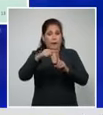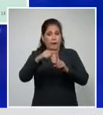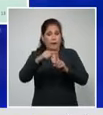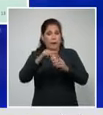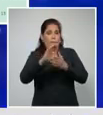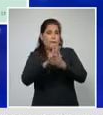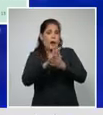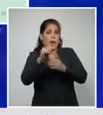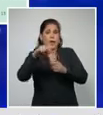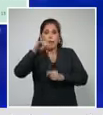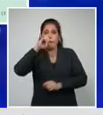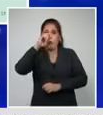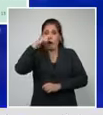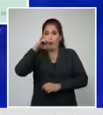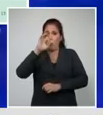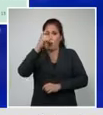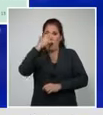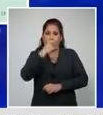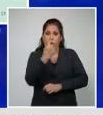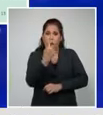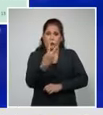2 de cada uno.